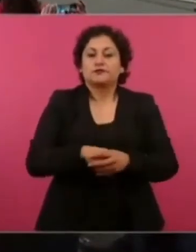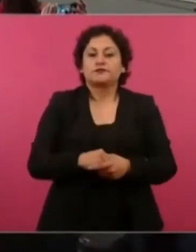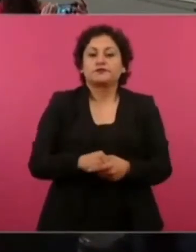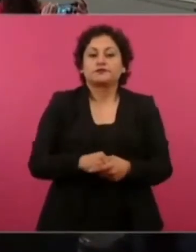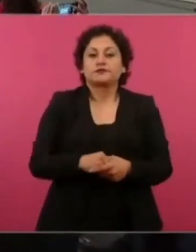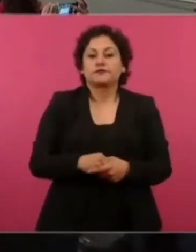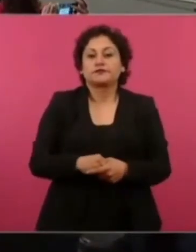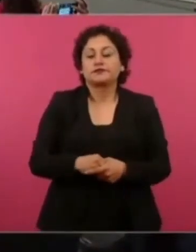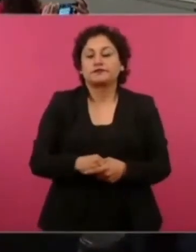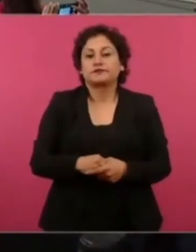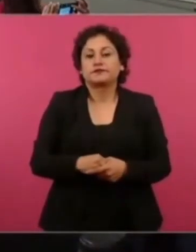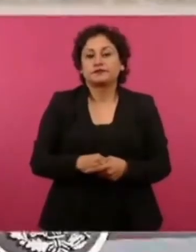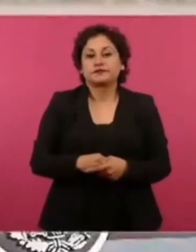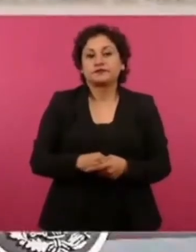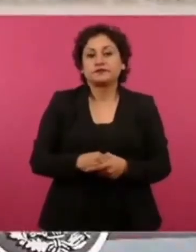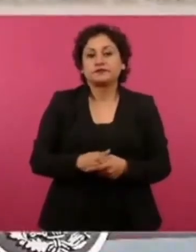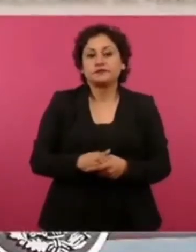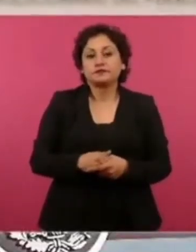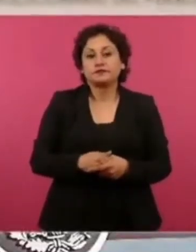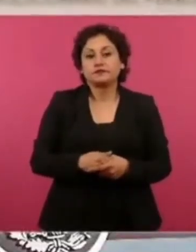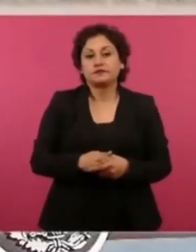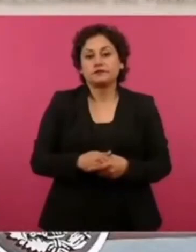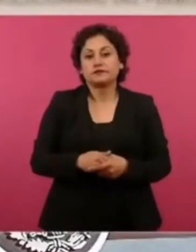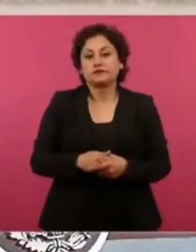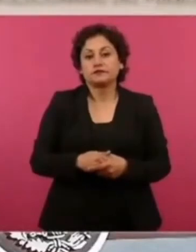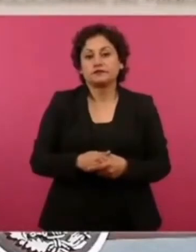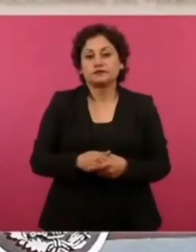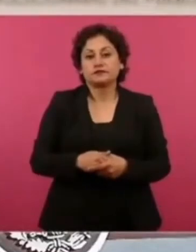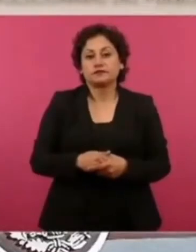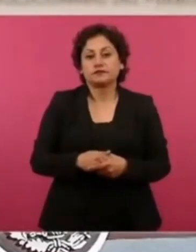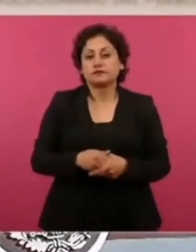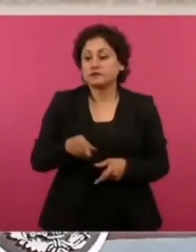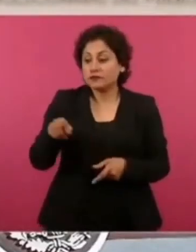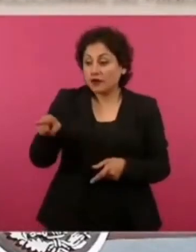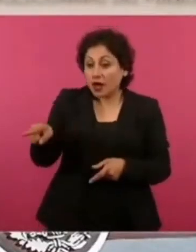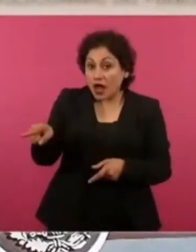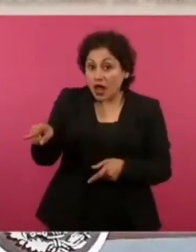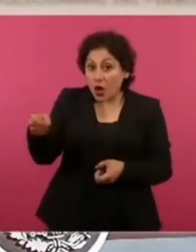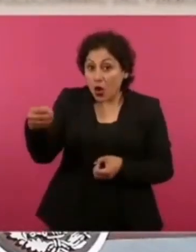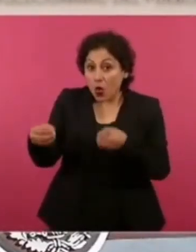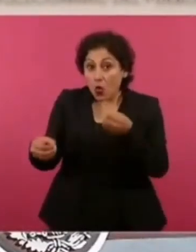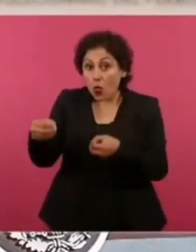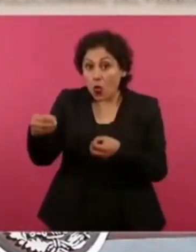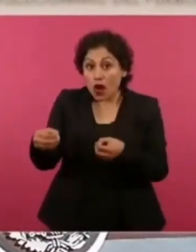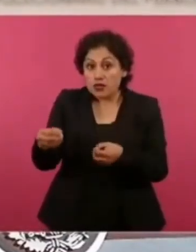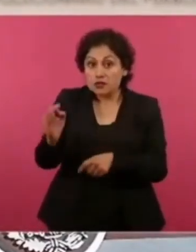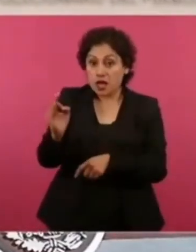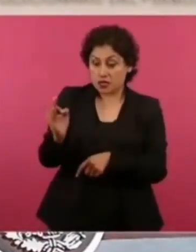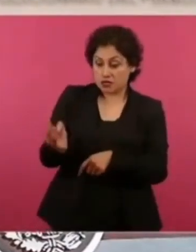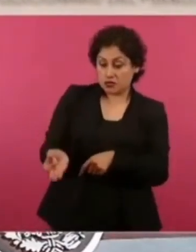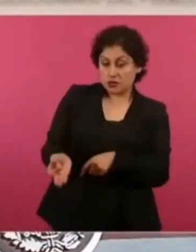que permitió la distribución de vapeadores